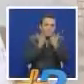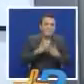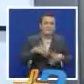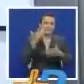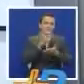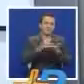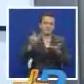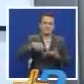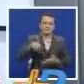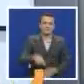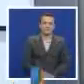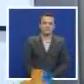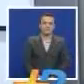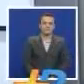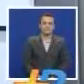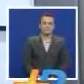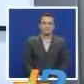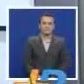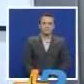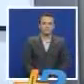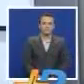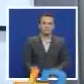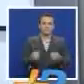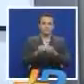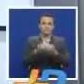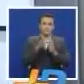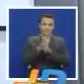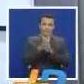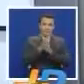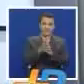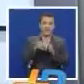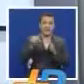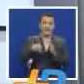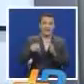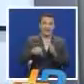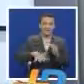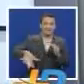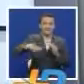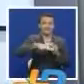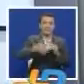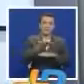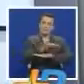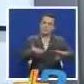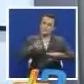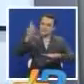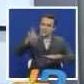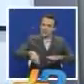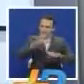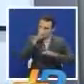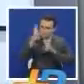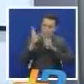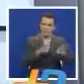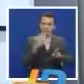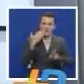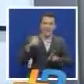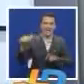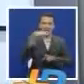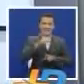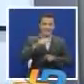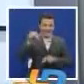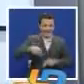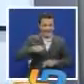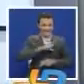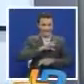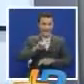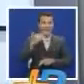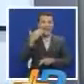episodio. Justamente para rechazar la violencia sexual y exigir mayor respeto por las mujeres, decenas de caleñas